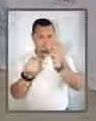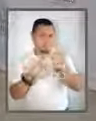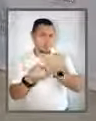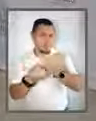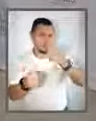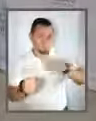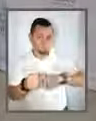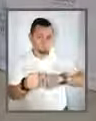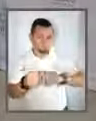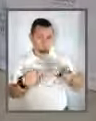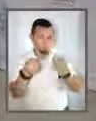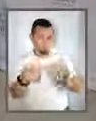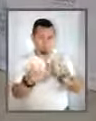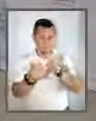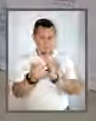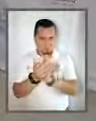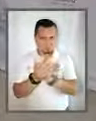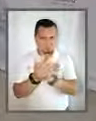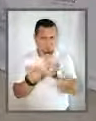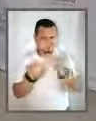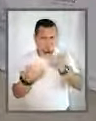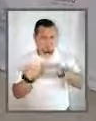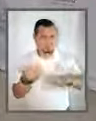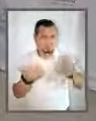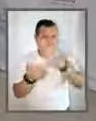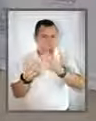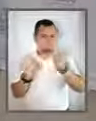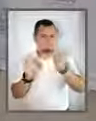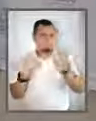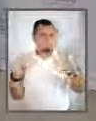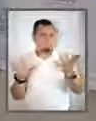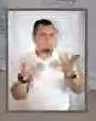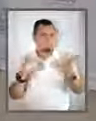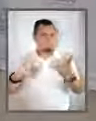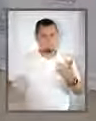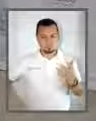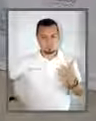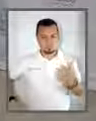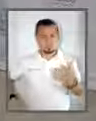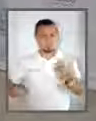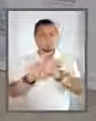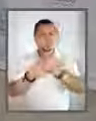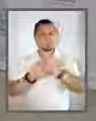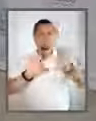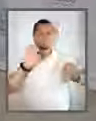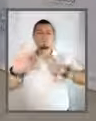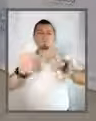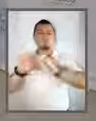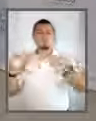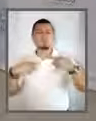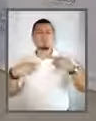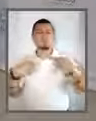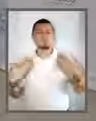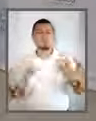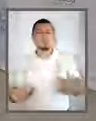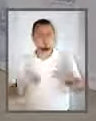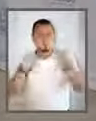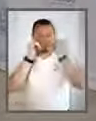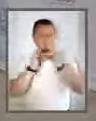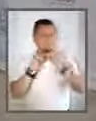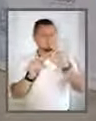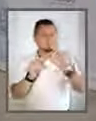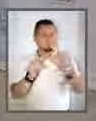estatales, tanto al interior de las dependencias de gobierno como en todas aquellas instancias